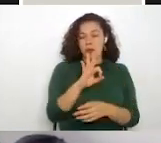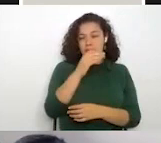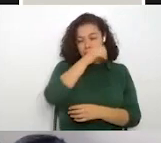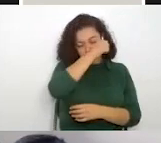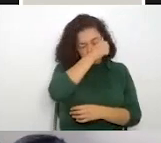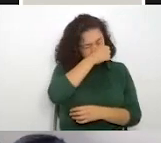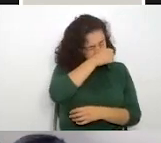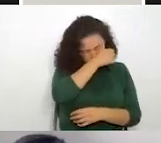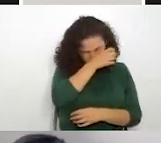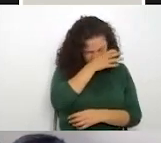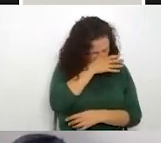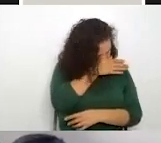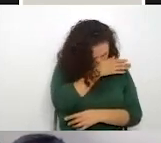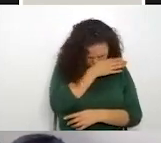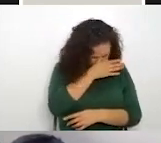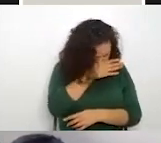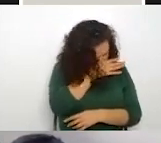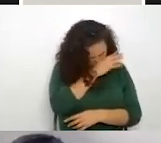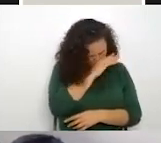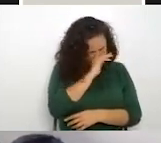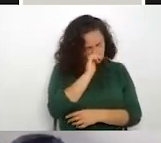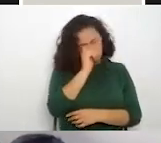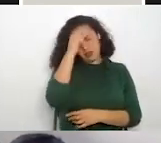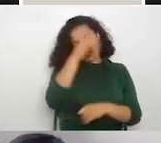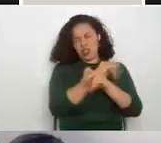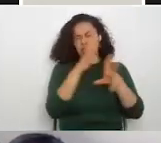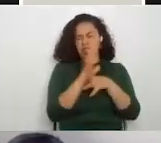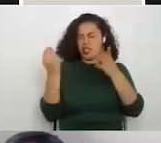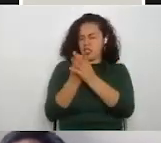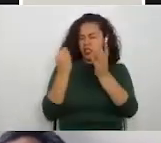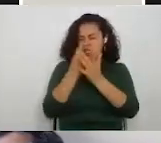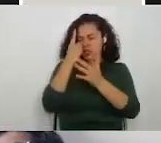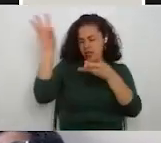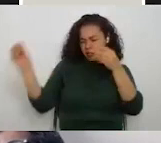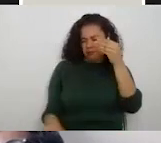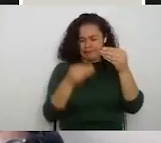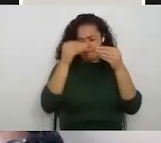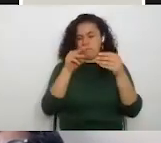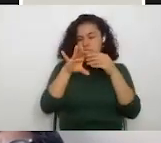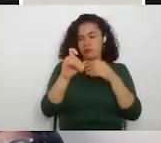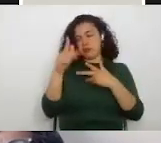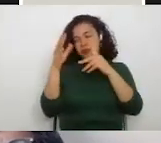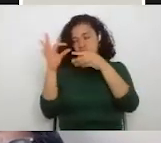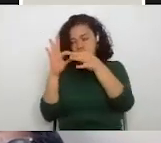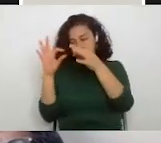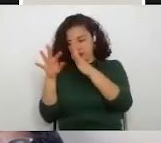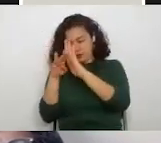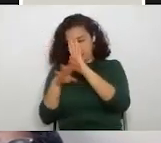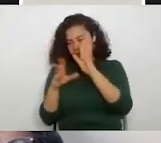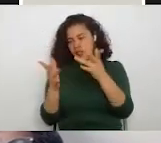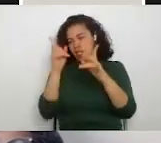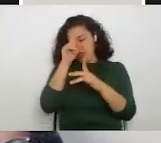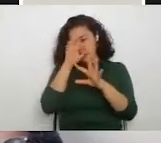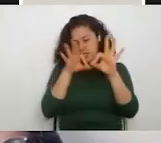de la confidencialidad de la información a los manuales de procedimientos e instructivos de trabajo, etc. Sí,